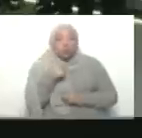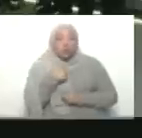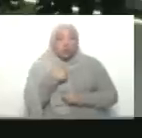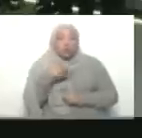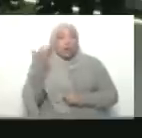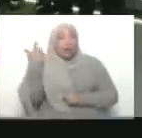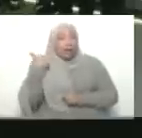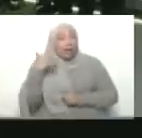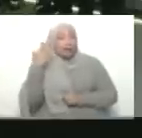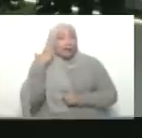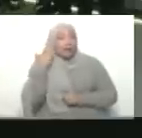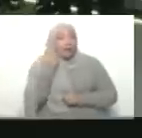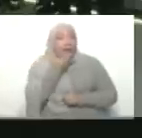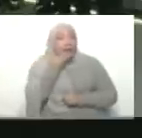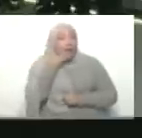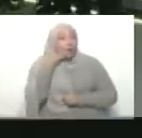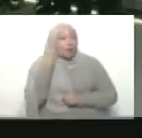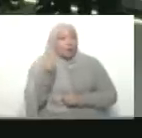má